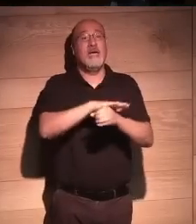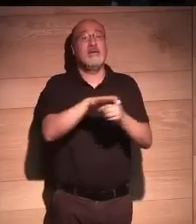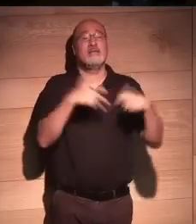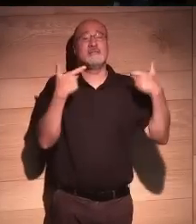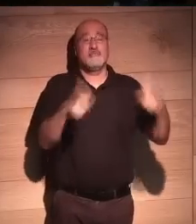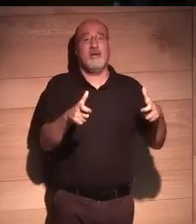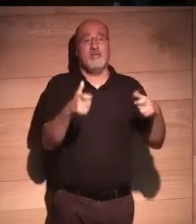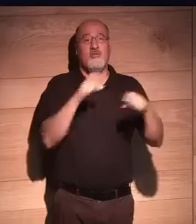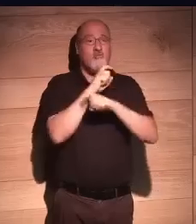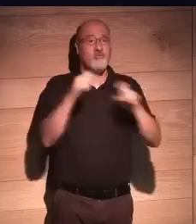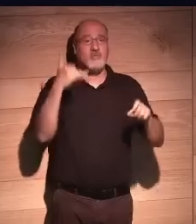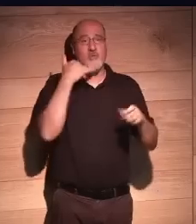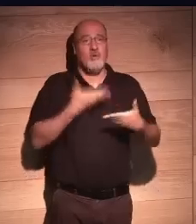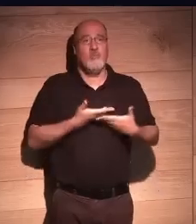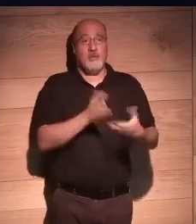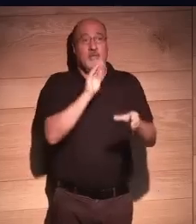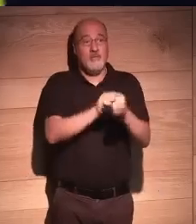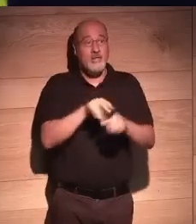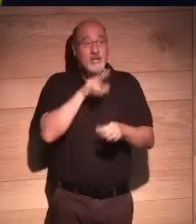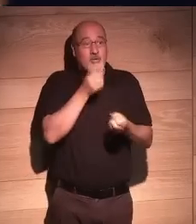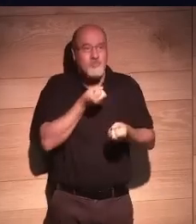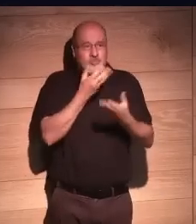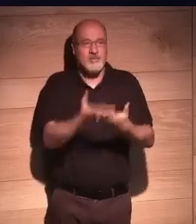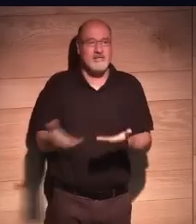por acogernos. Que sigan estas charlas